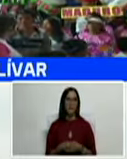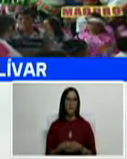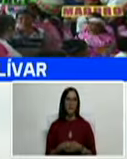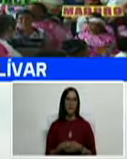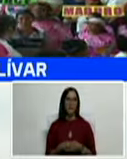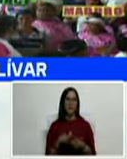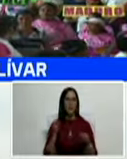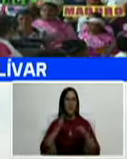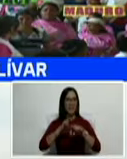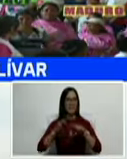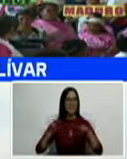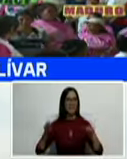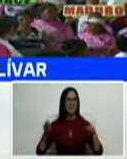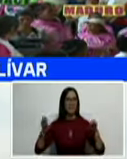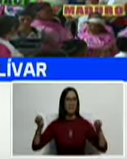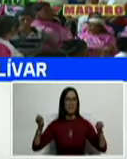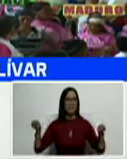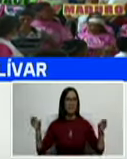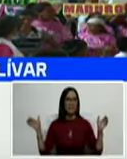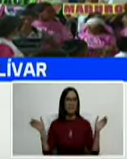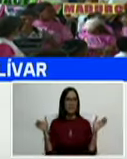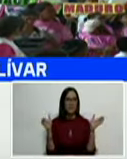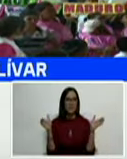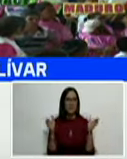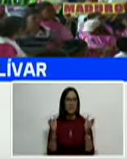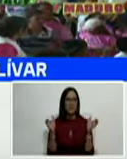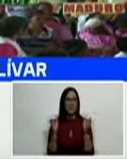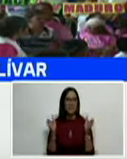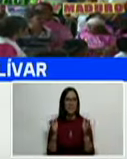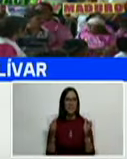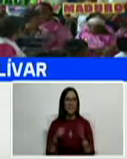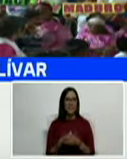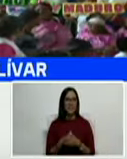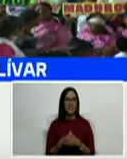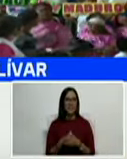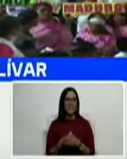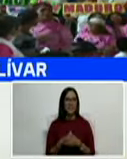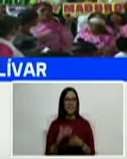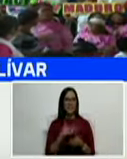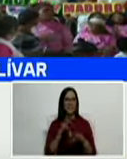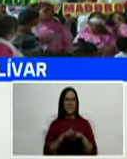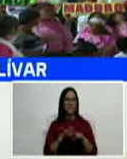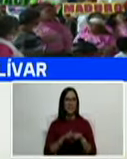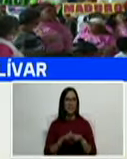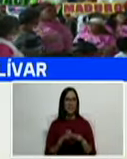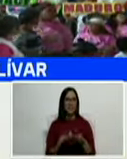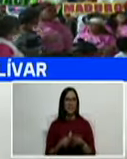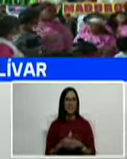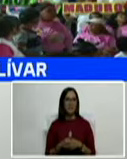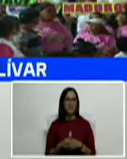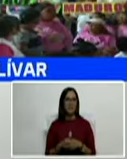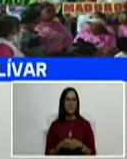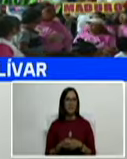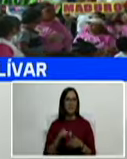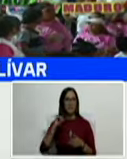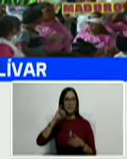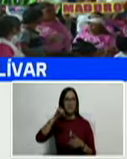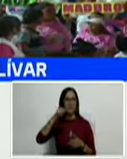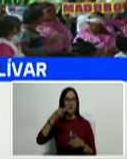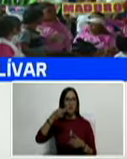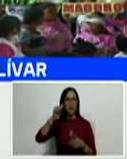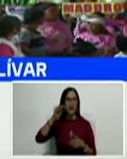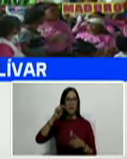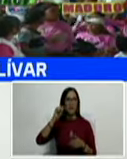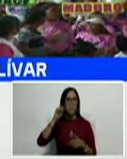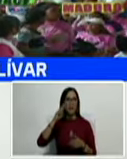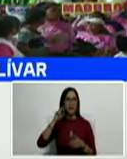sientan aquí, unas se sientan allá. Las que quieran se sientan en el piso. Aquí está Joana, María León, no